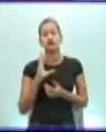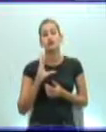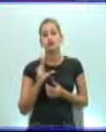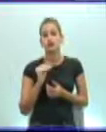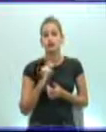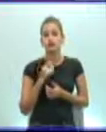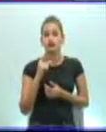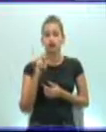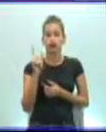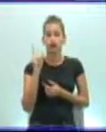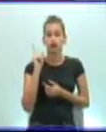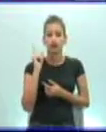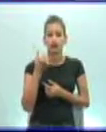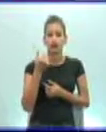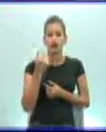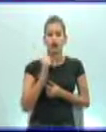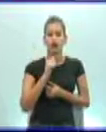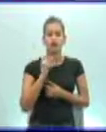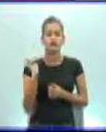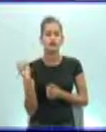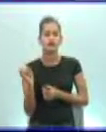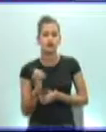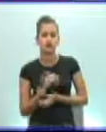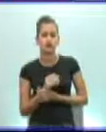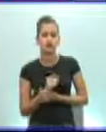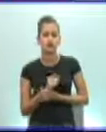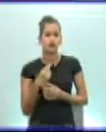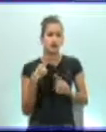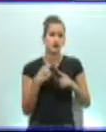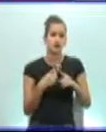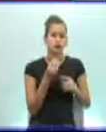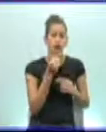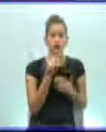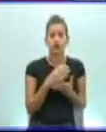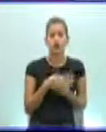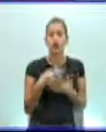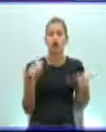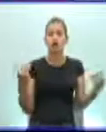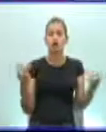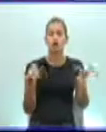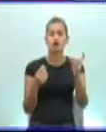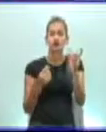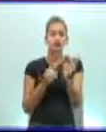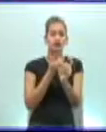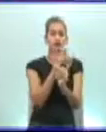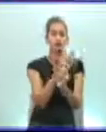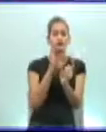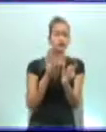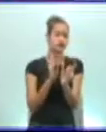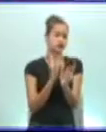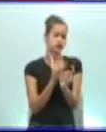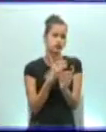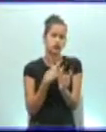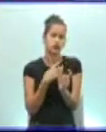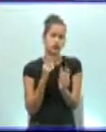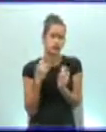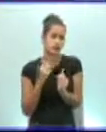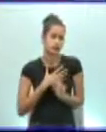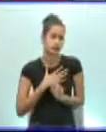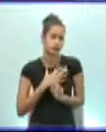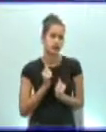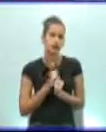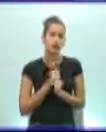es falsa. X puede pertenecer a A, pertenecer a la unión entre A y B, y no tiene por qué pertenecer al conjunto